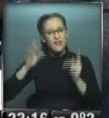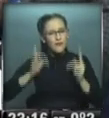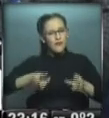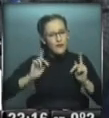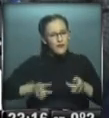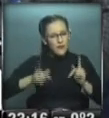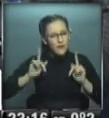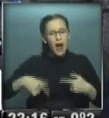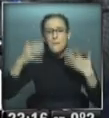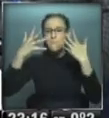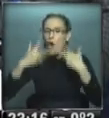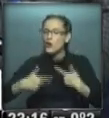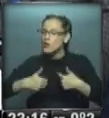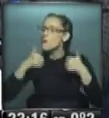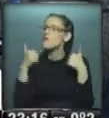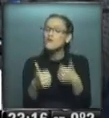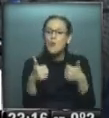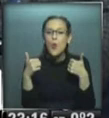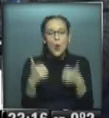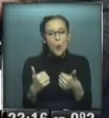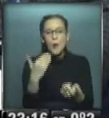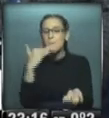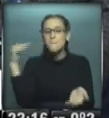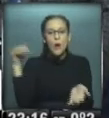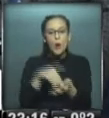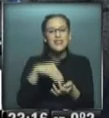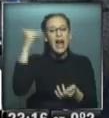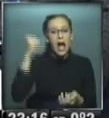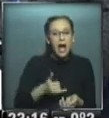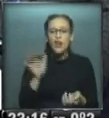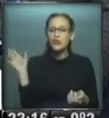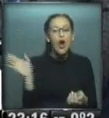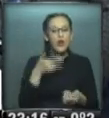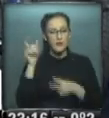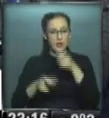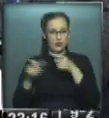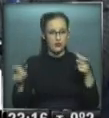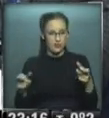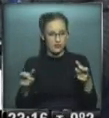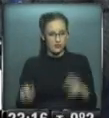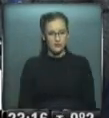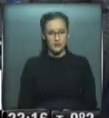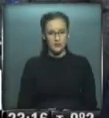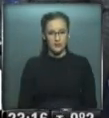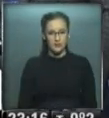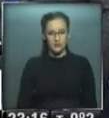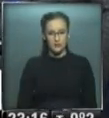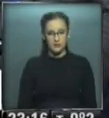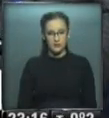sustentos, las promesas forman parte del imaginario colectivo, nunca se terminan concretando. Y cuando